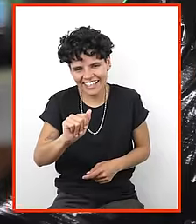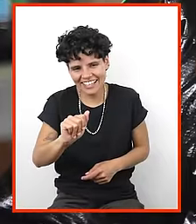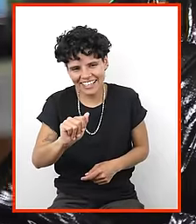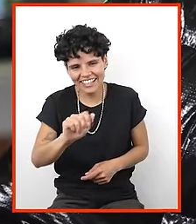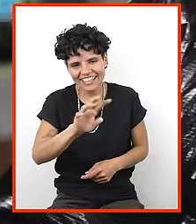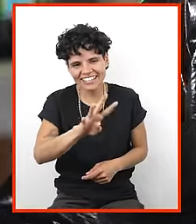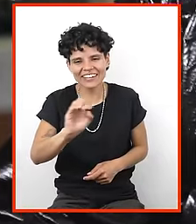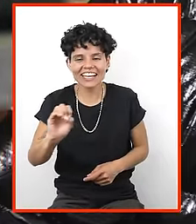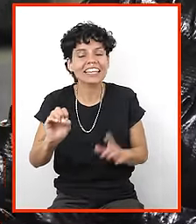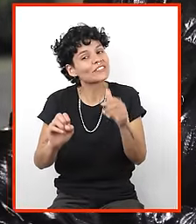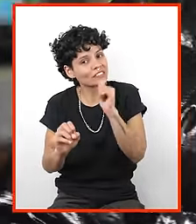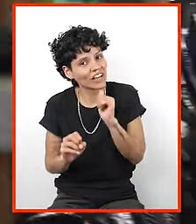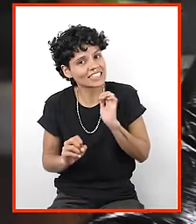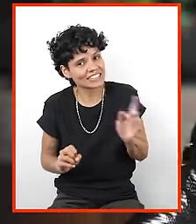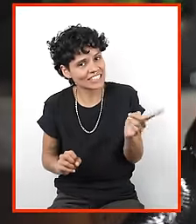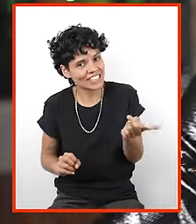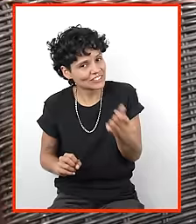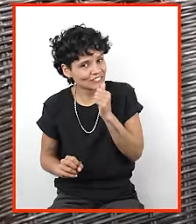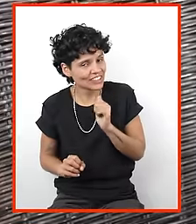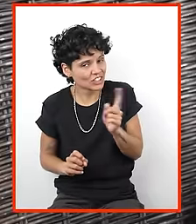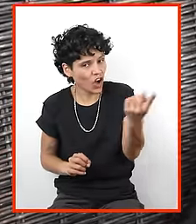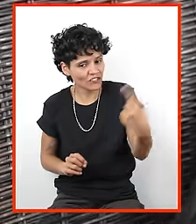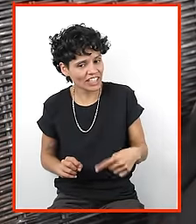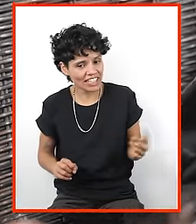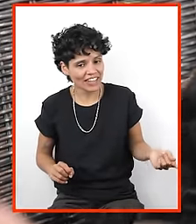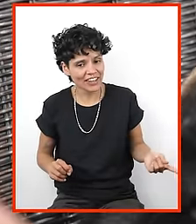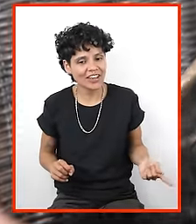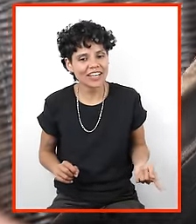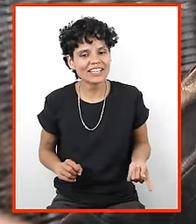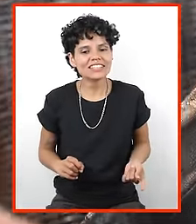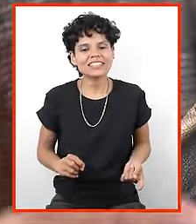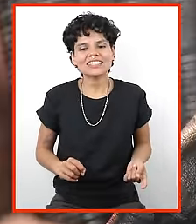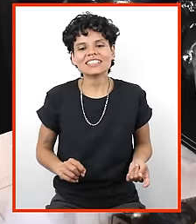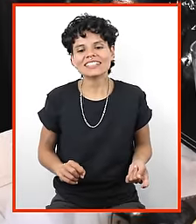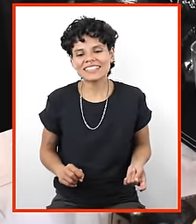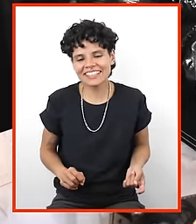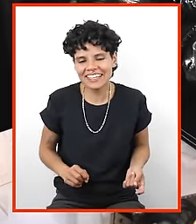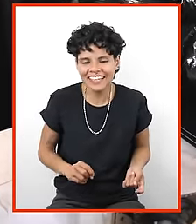¿K40? La K40 no ha venido todavía al programa. ¿Qué arma? ¿Ah?